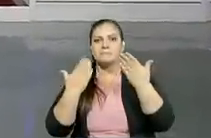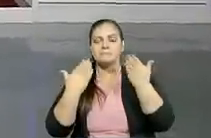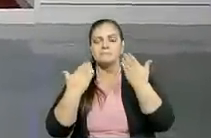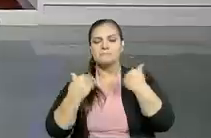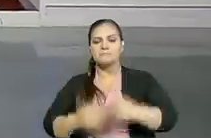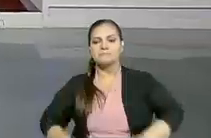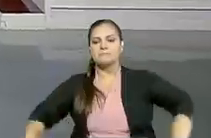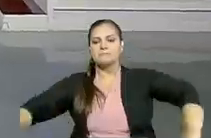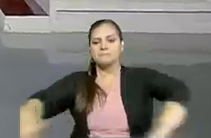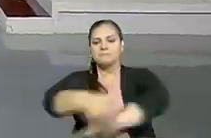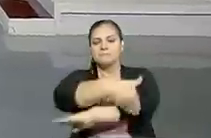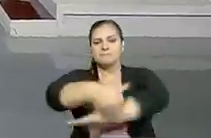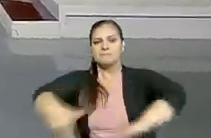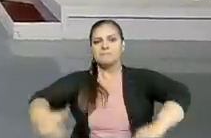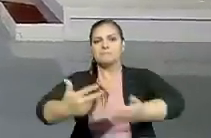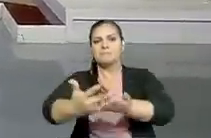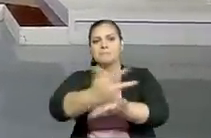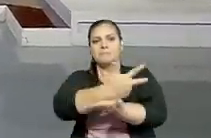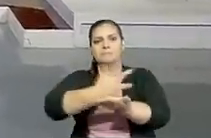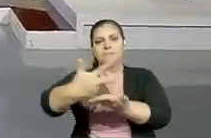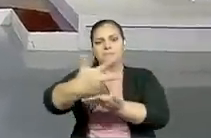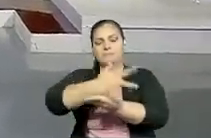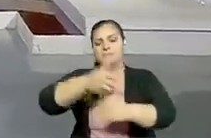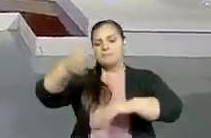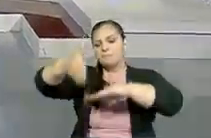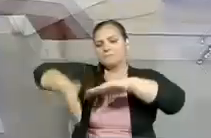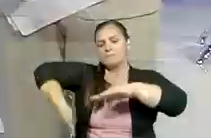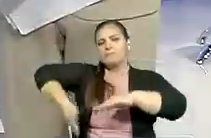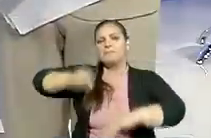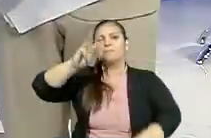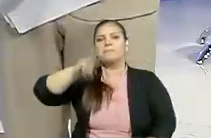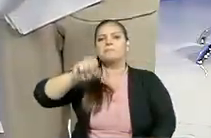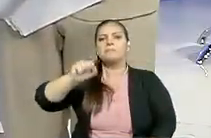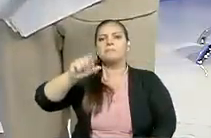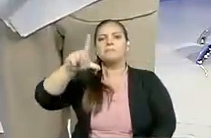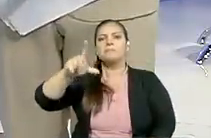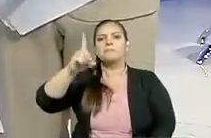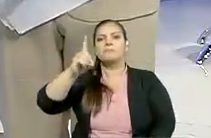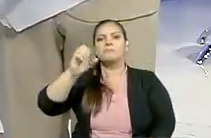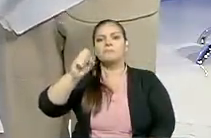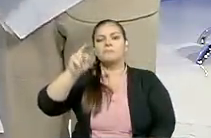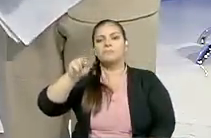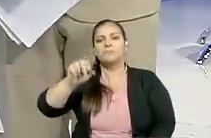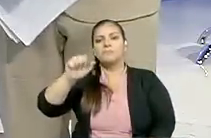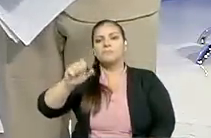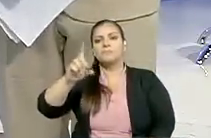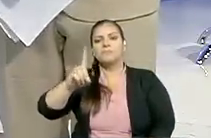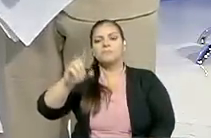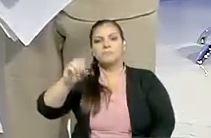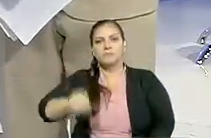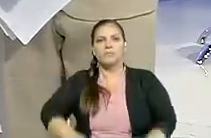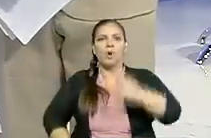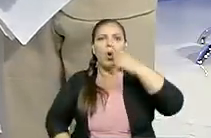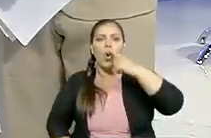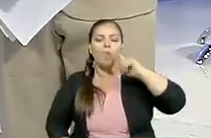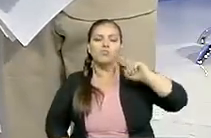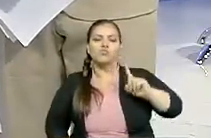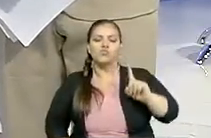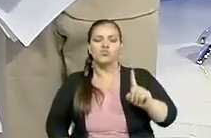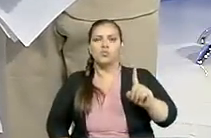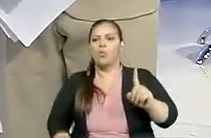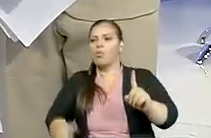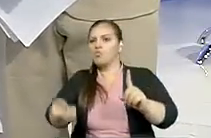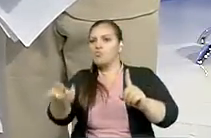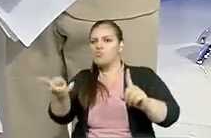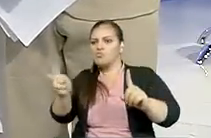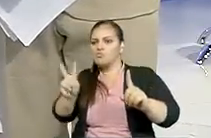Delincuentes hirieron de bala a un hombre en la intersección de las calles Carchi y Maldonado en el centro de Guayaquil, tras robarles sus